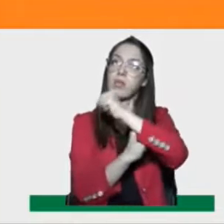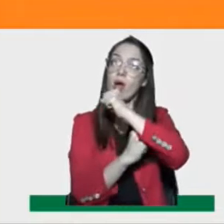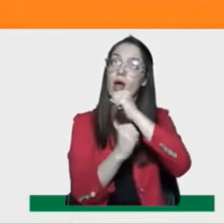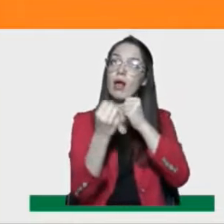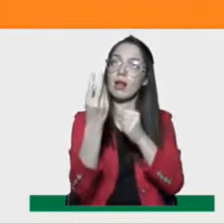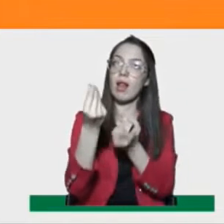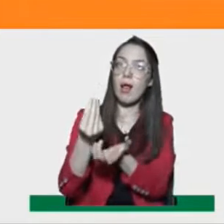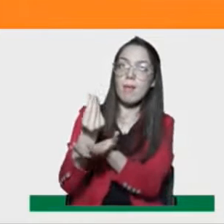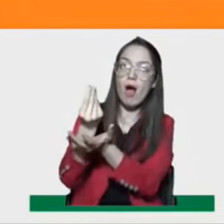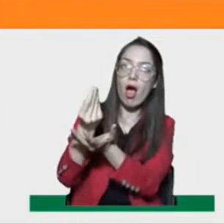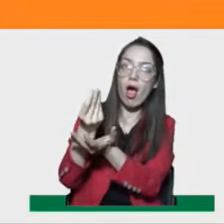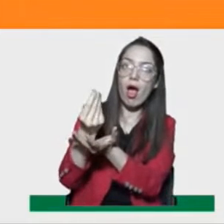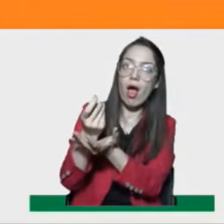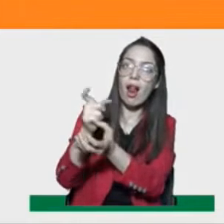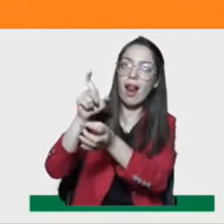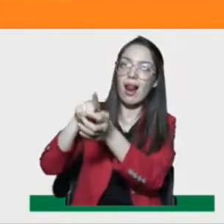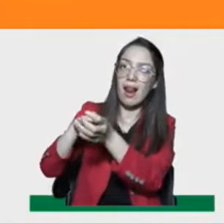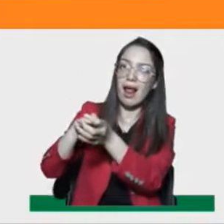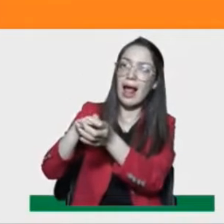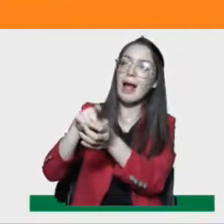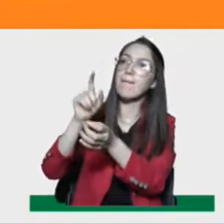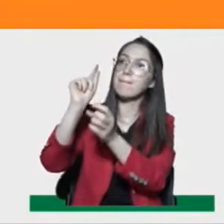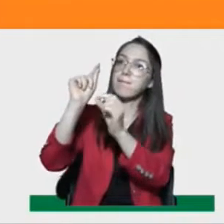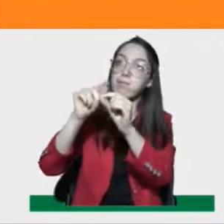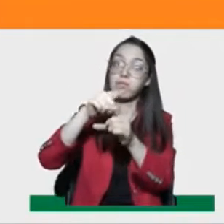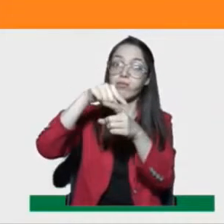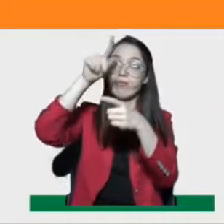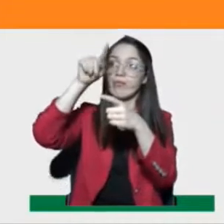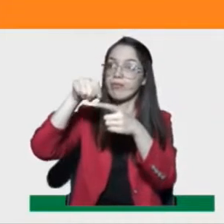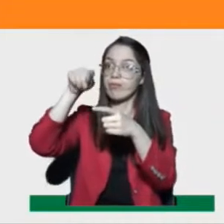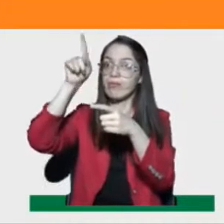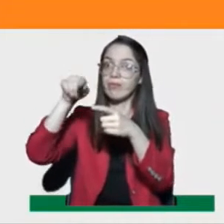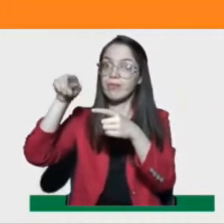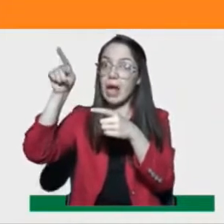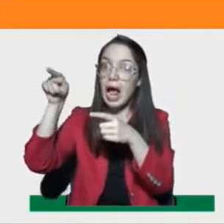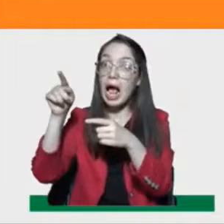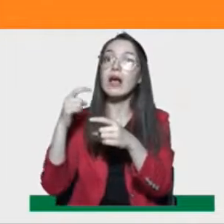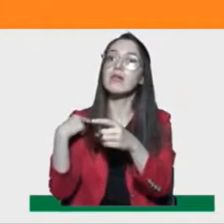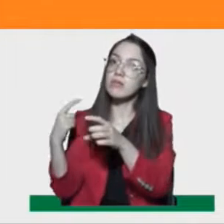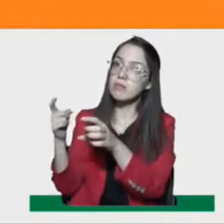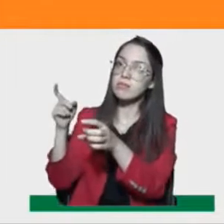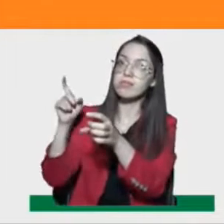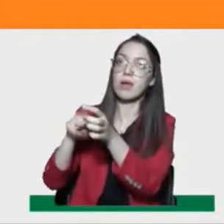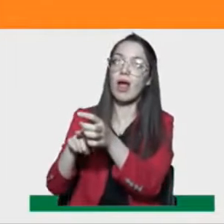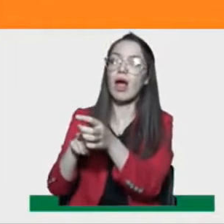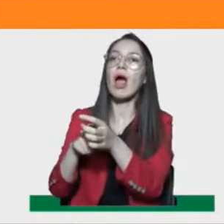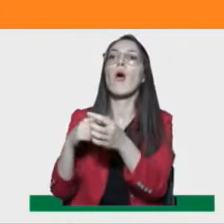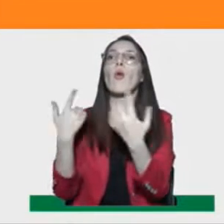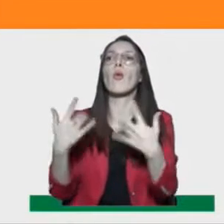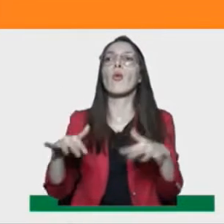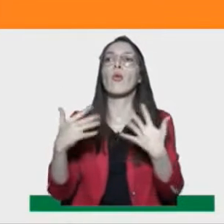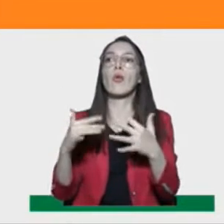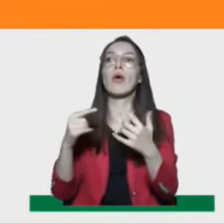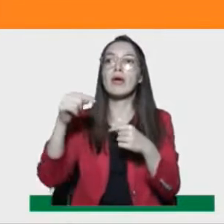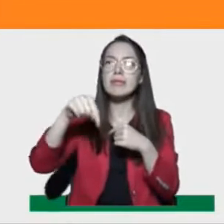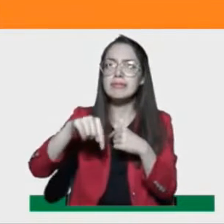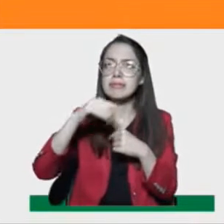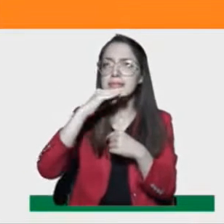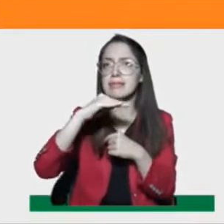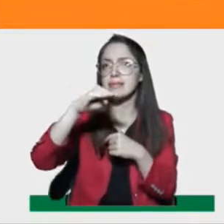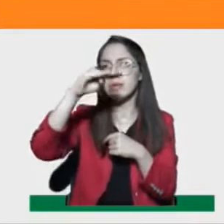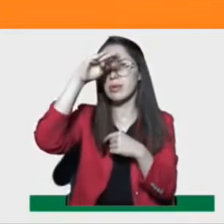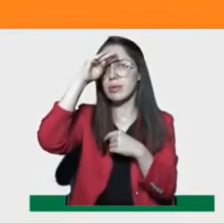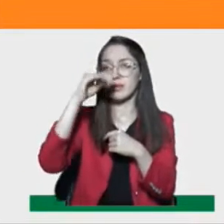de valores, y más de 17 multilatinas tienen sedes principales y directivas en nuestra ciudad. A la